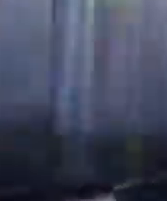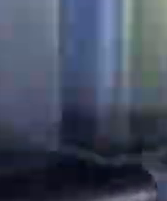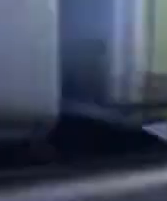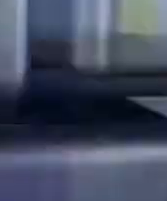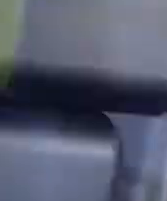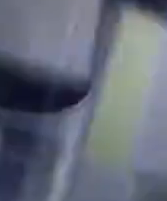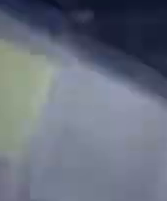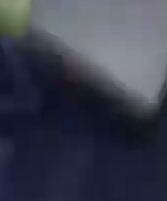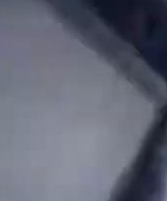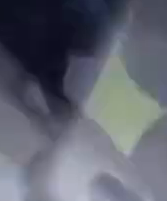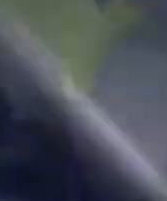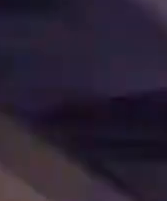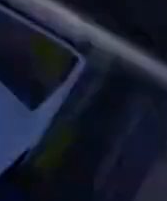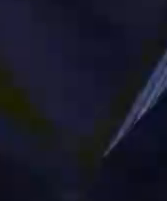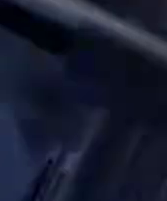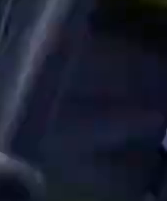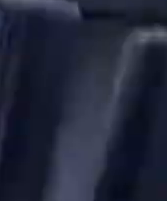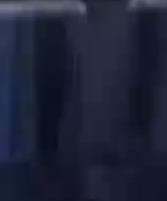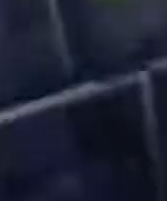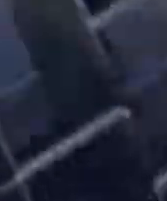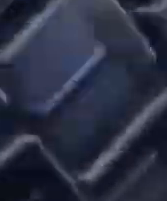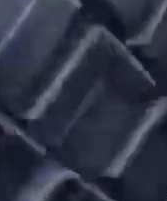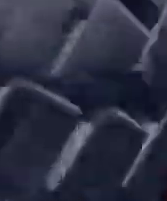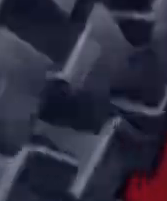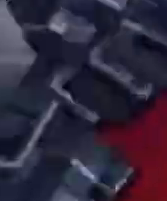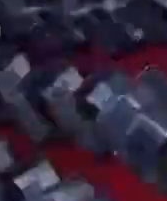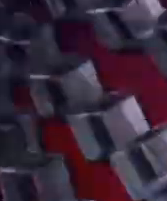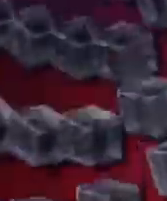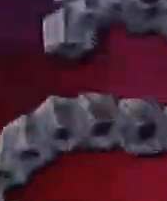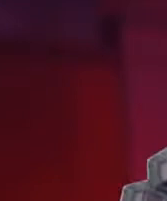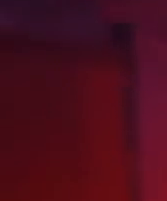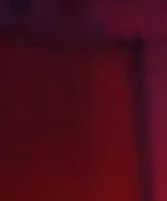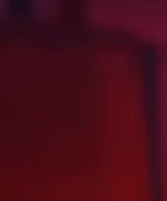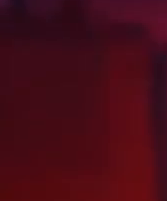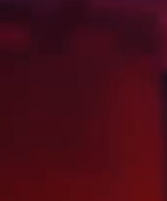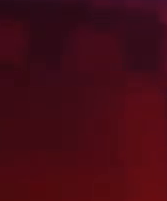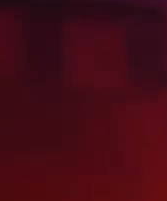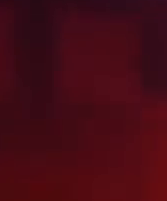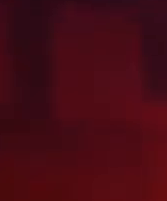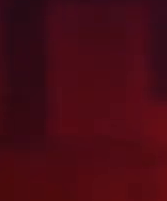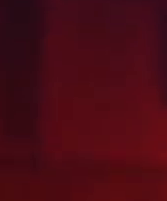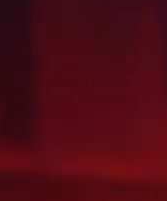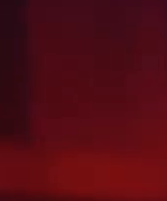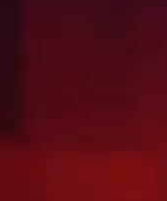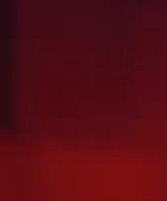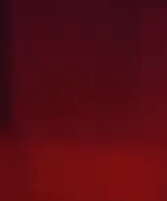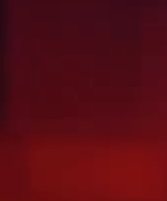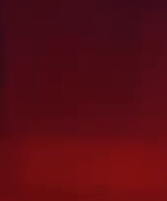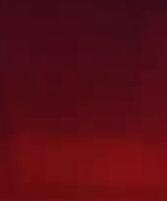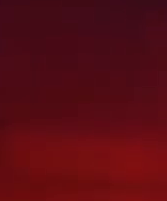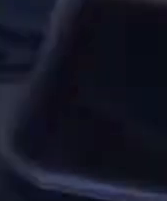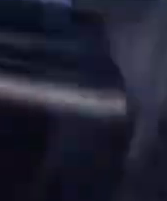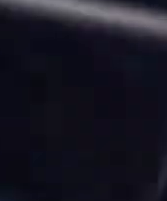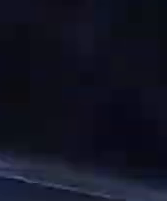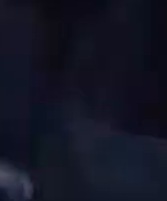regresamos como tvn noticias emisión estelar luego de la siguiente pausa profesional